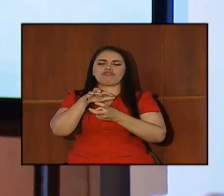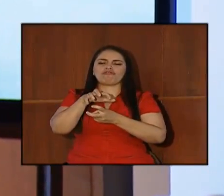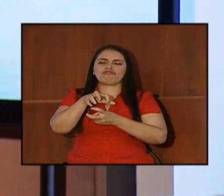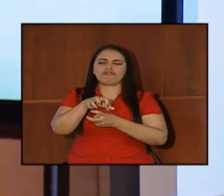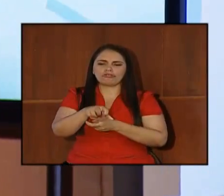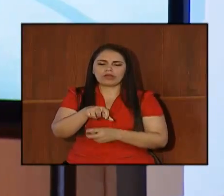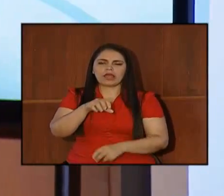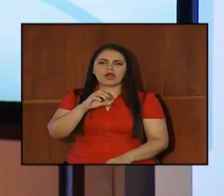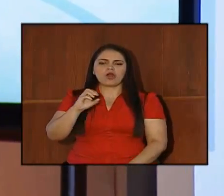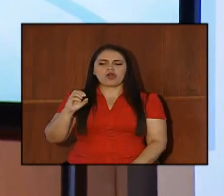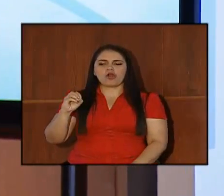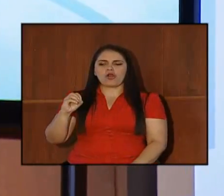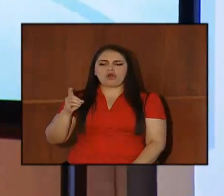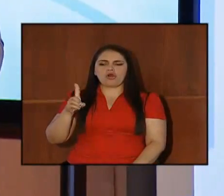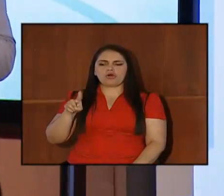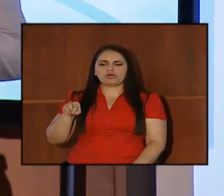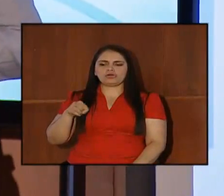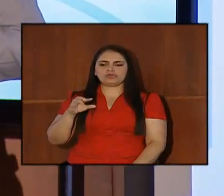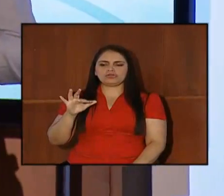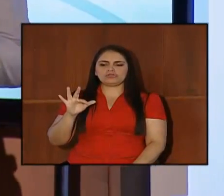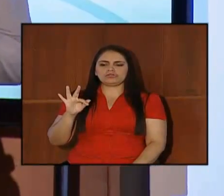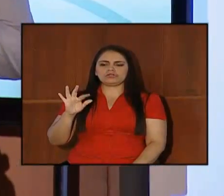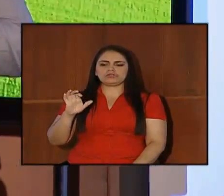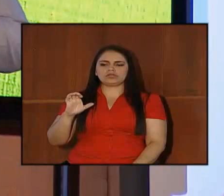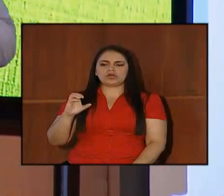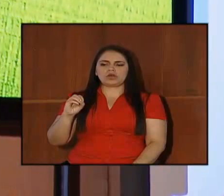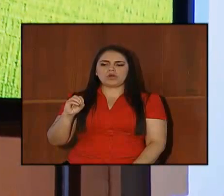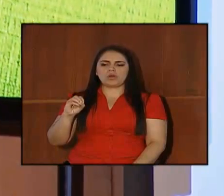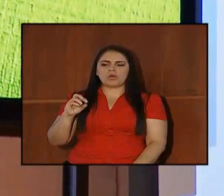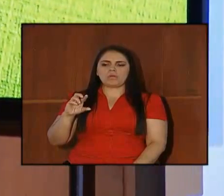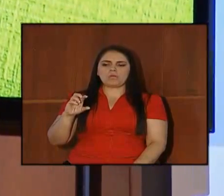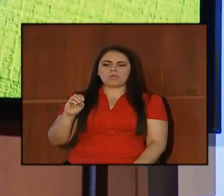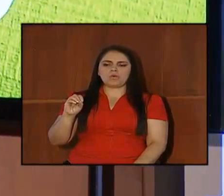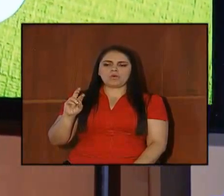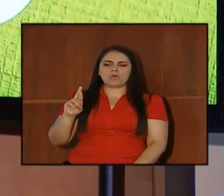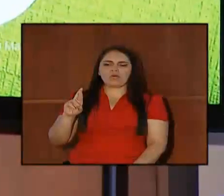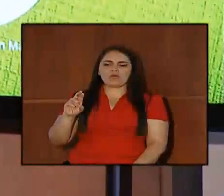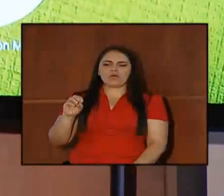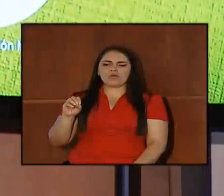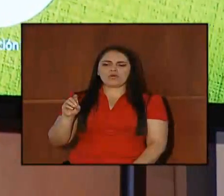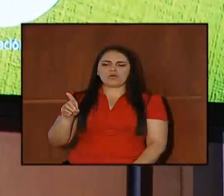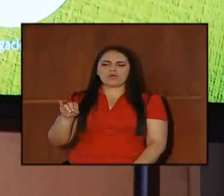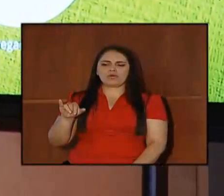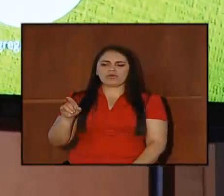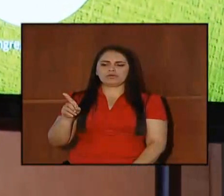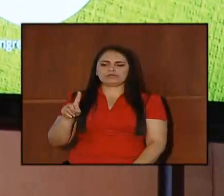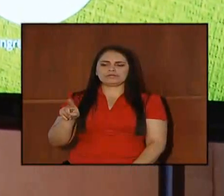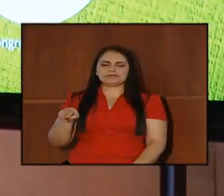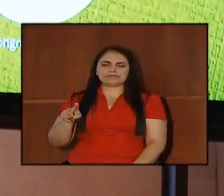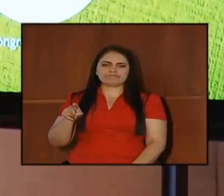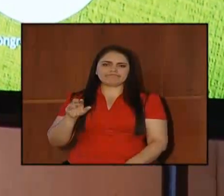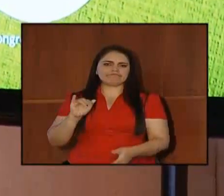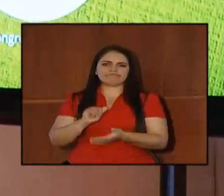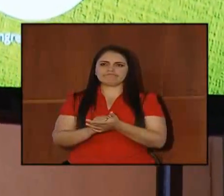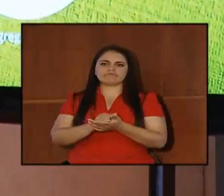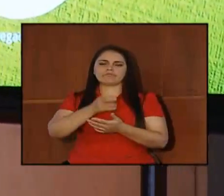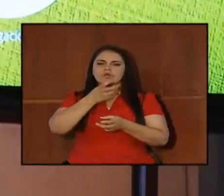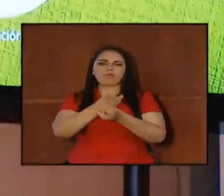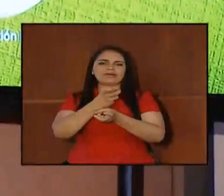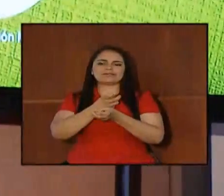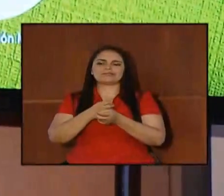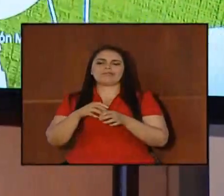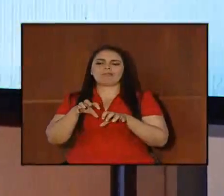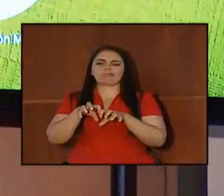se vuelven débiles, si no se está moviendo, si no hay vitalidad, ¿sí? Y los